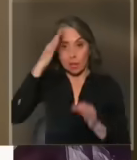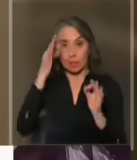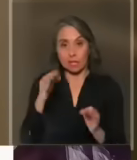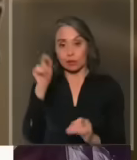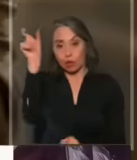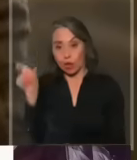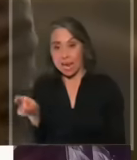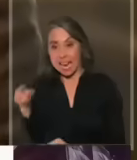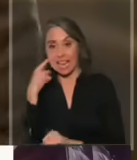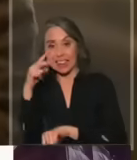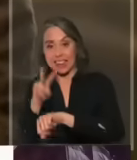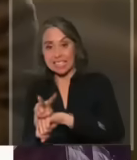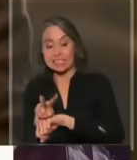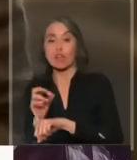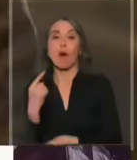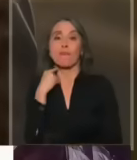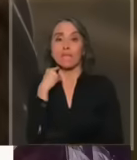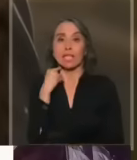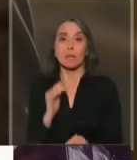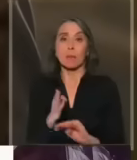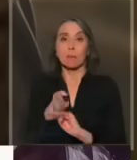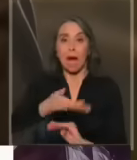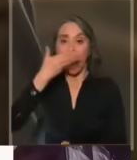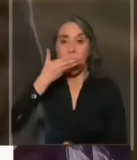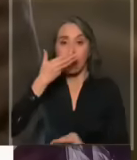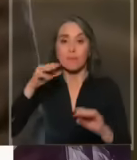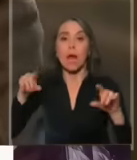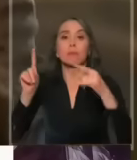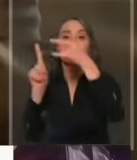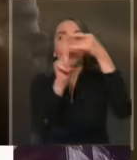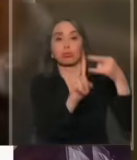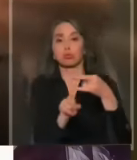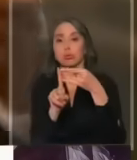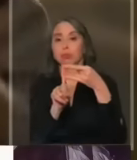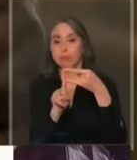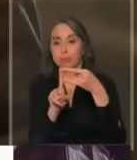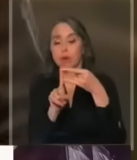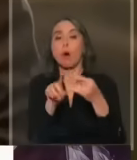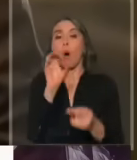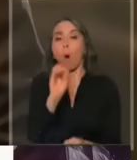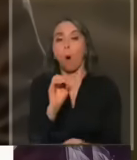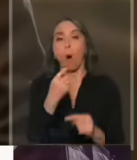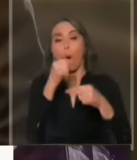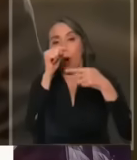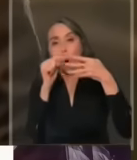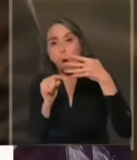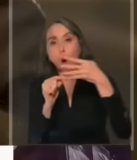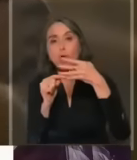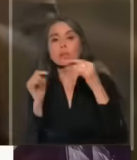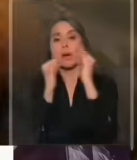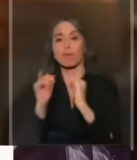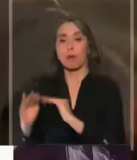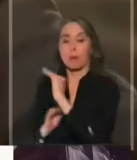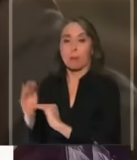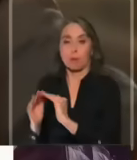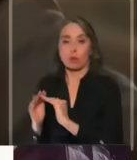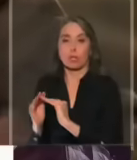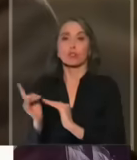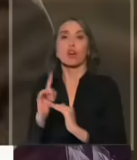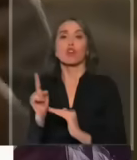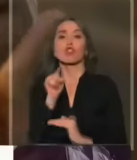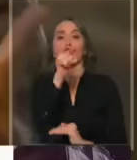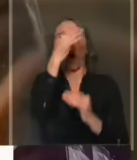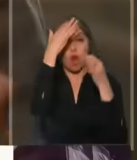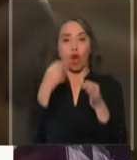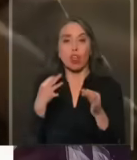ese testigo o esa víctima va a declarar telemáticamente o vamos a adoptar otro mecanismo de protección y no quede entregado eso